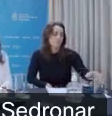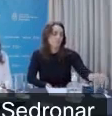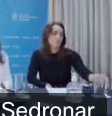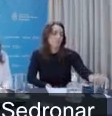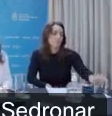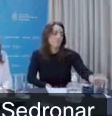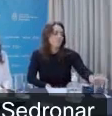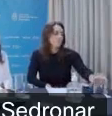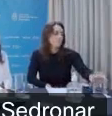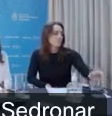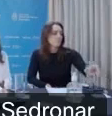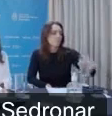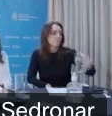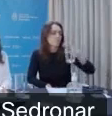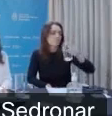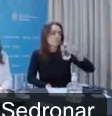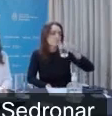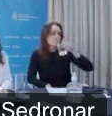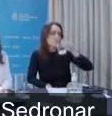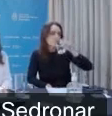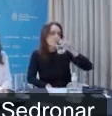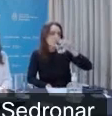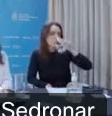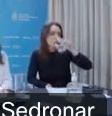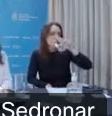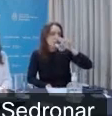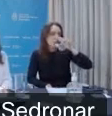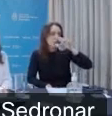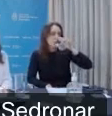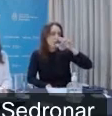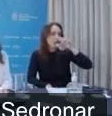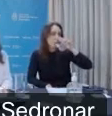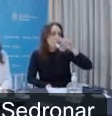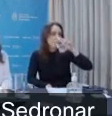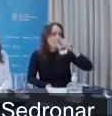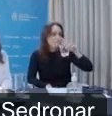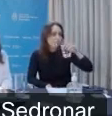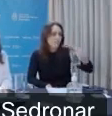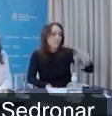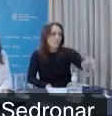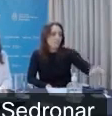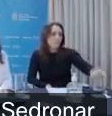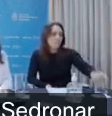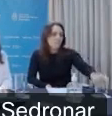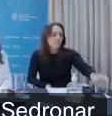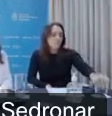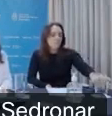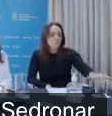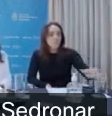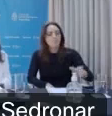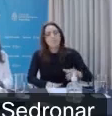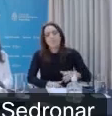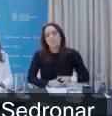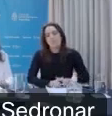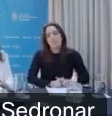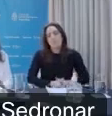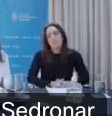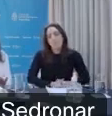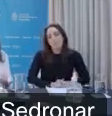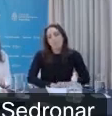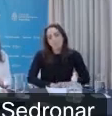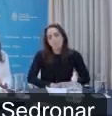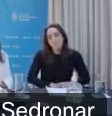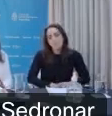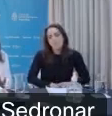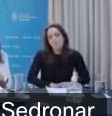la industrialización, por la comercialización de sustancias, y se empezó a transformar en un problema social, tanto lo que tenía que ver